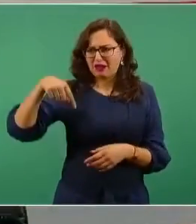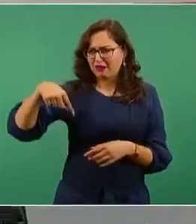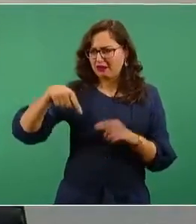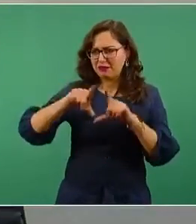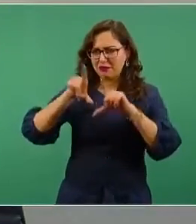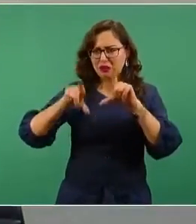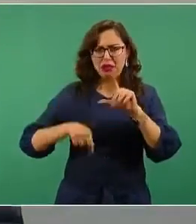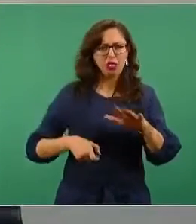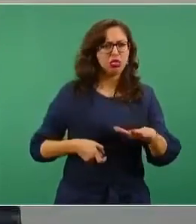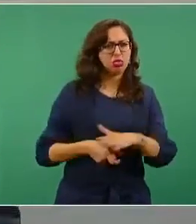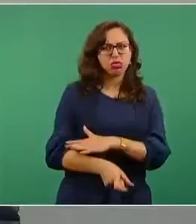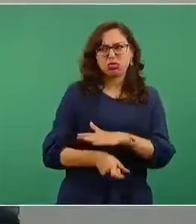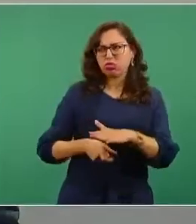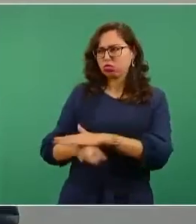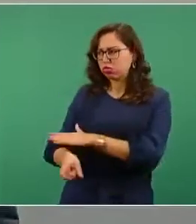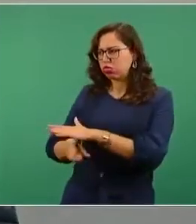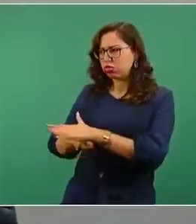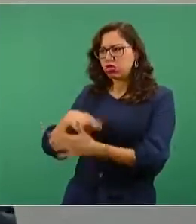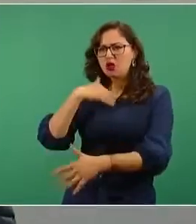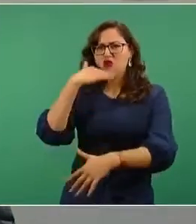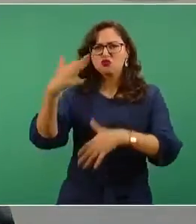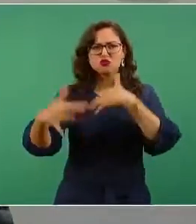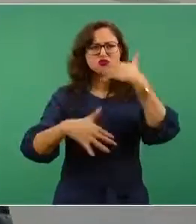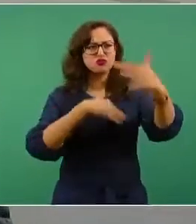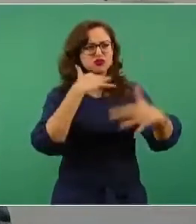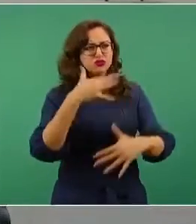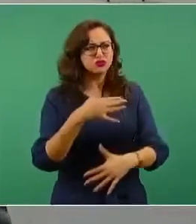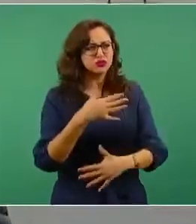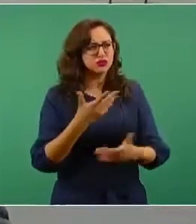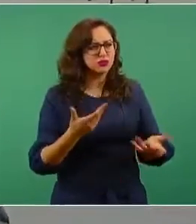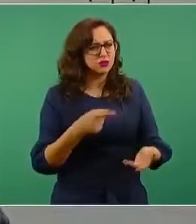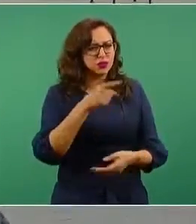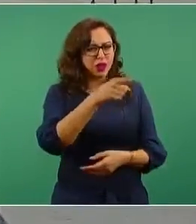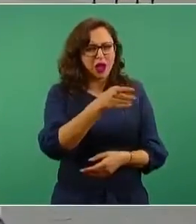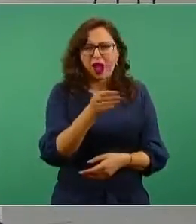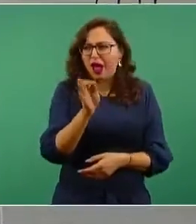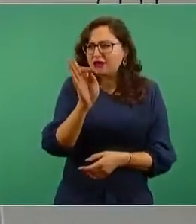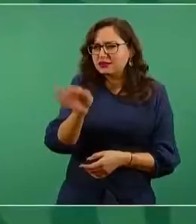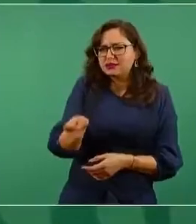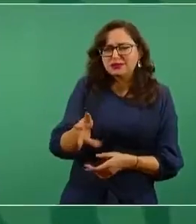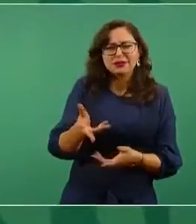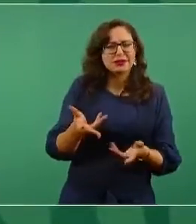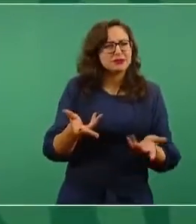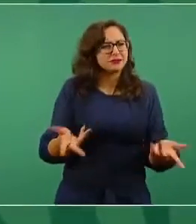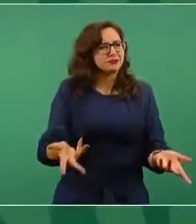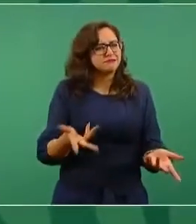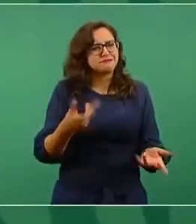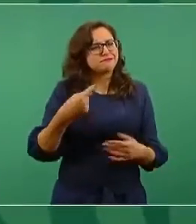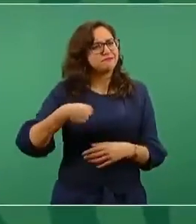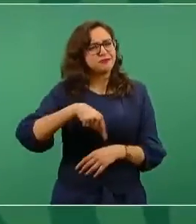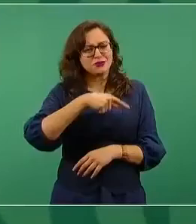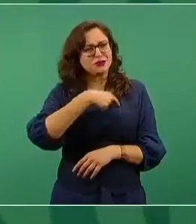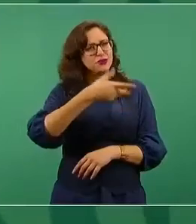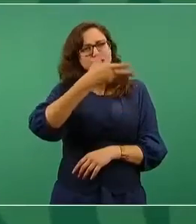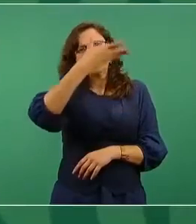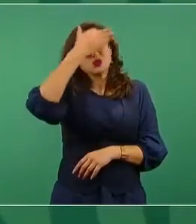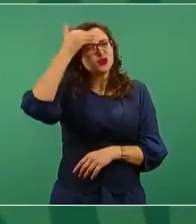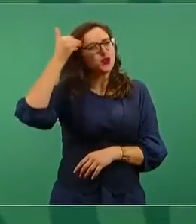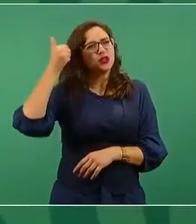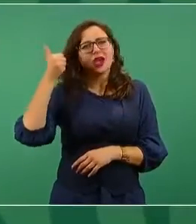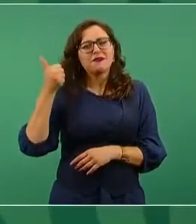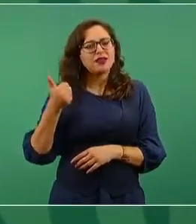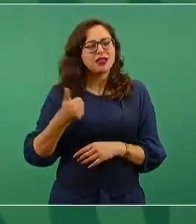estábamos, porque se referían al soborno de algún o algunos